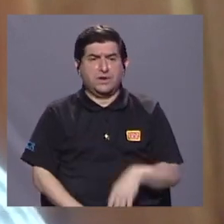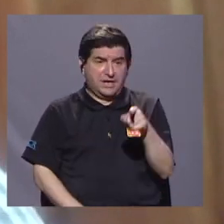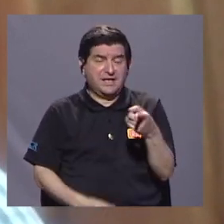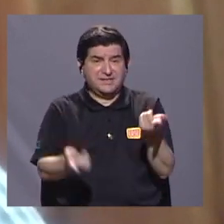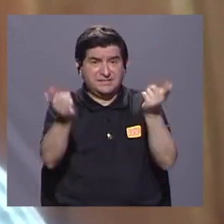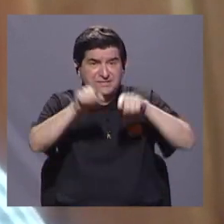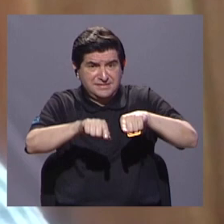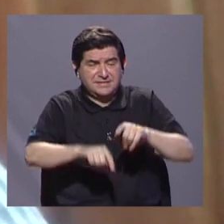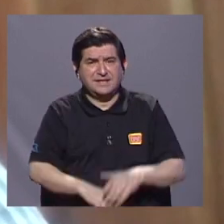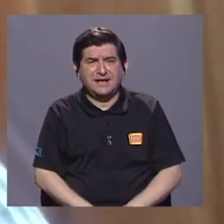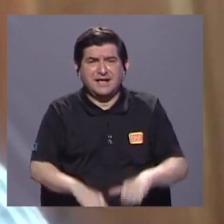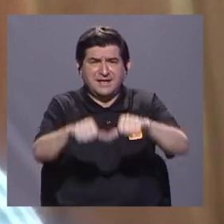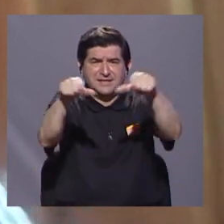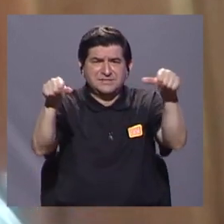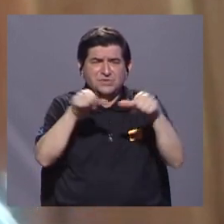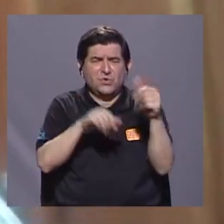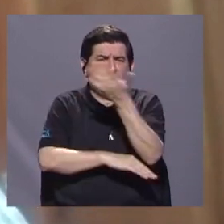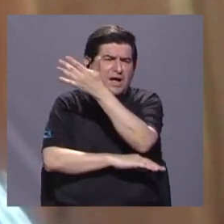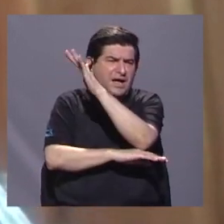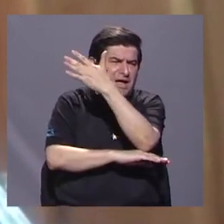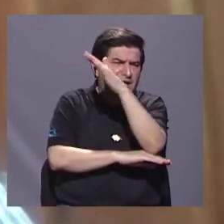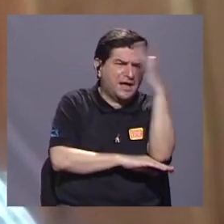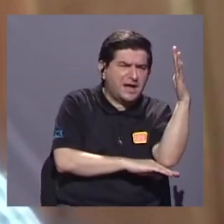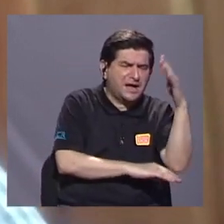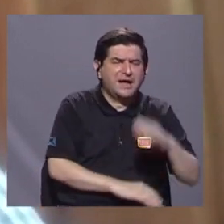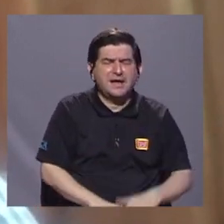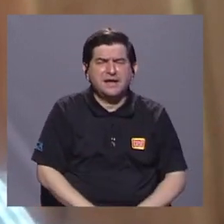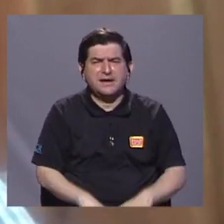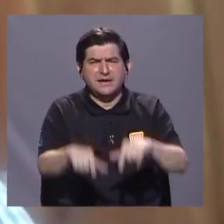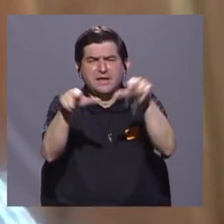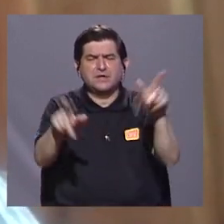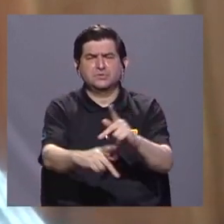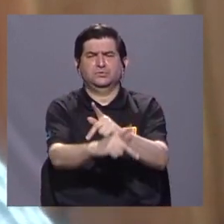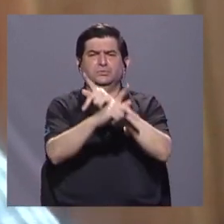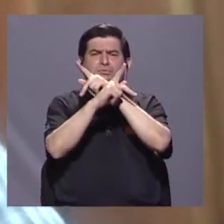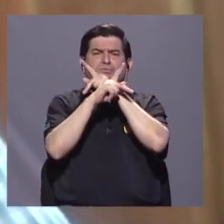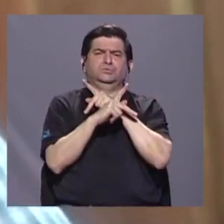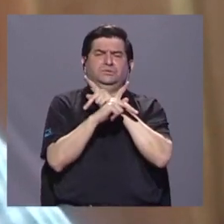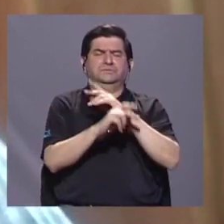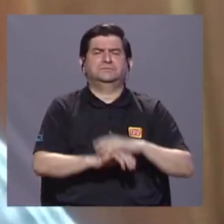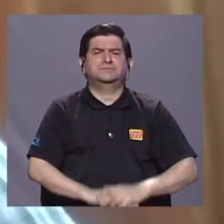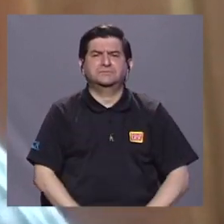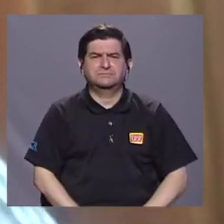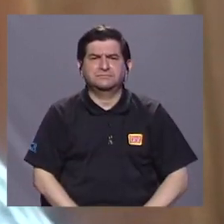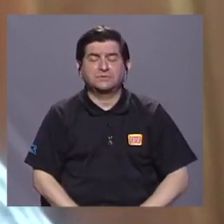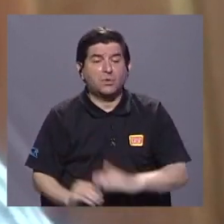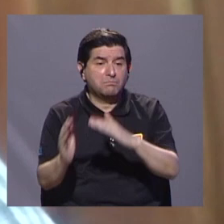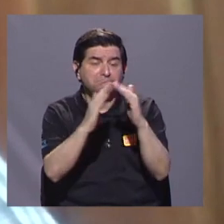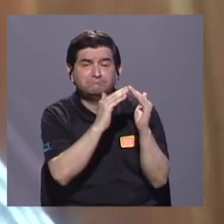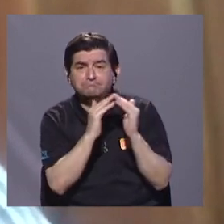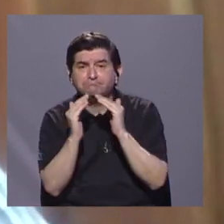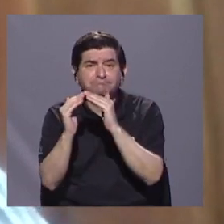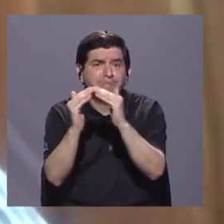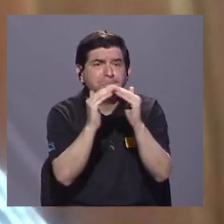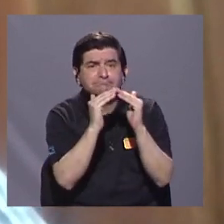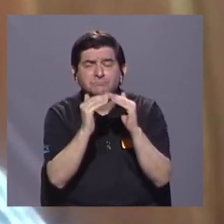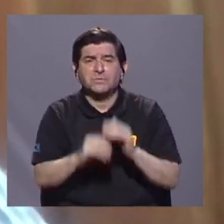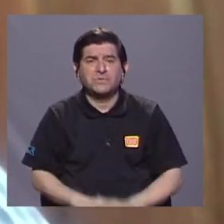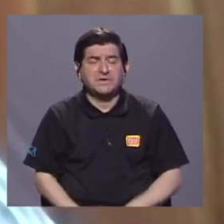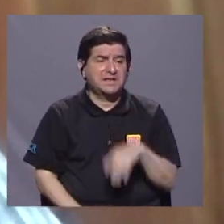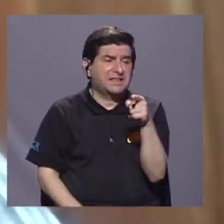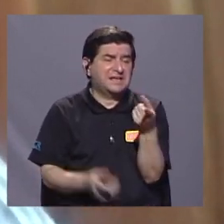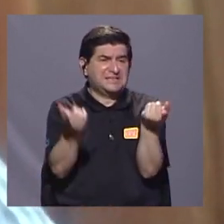por áreas boscosas, zonas de reserva, comunidades donde